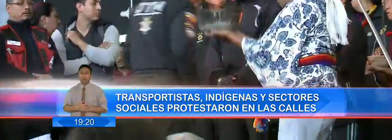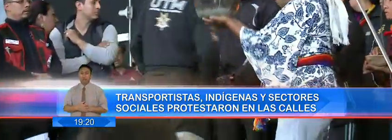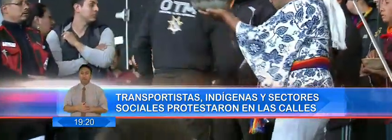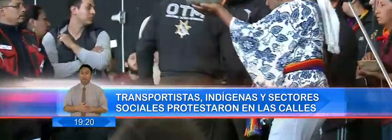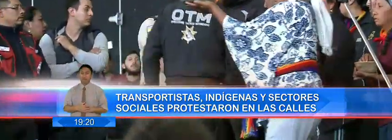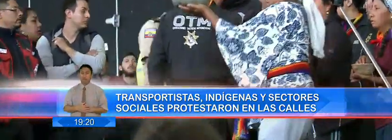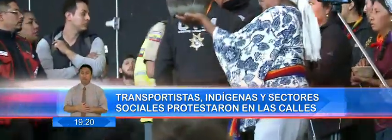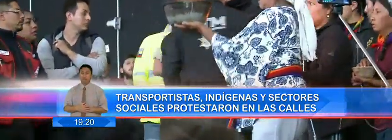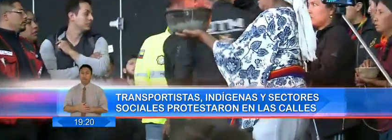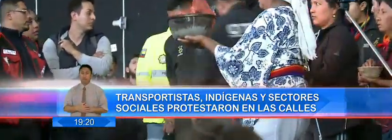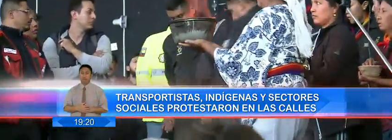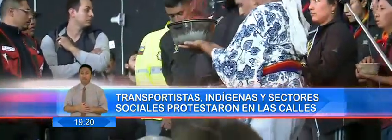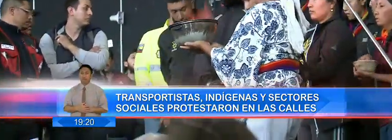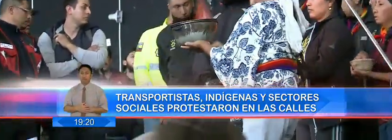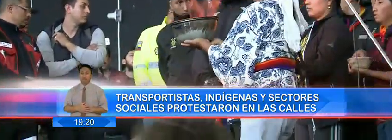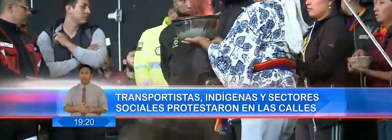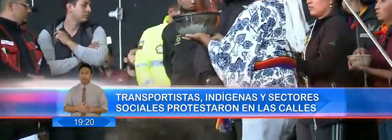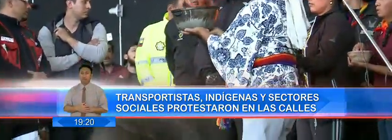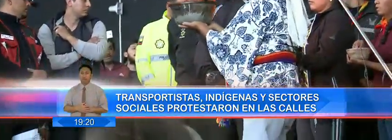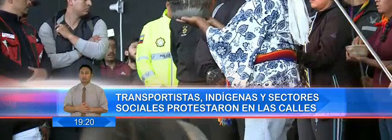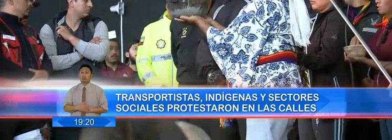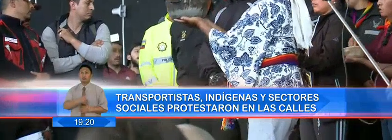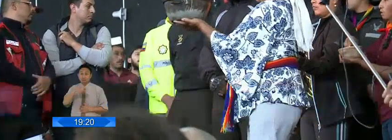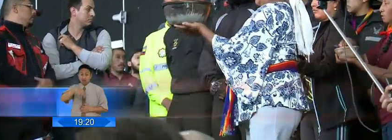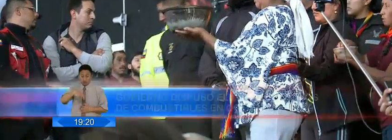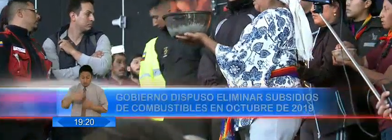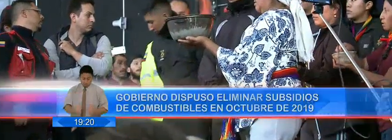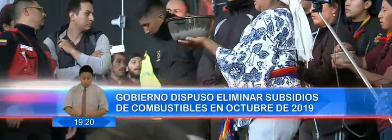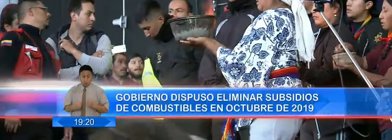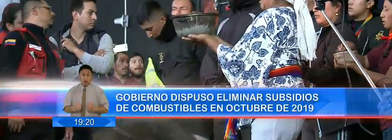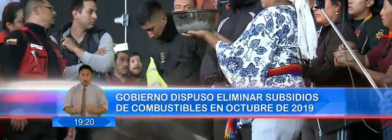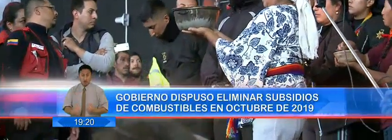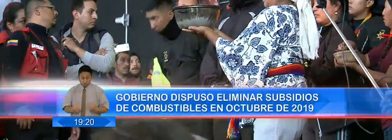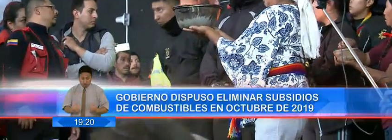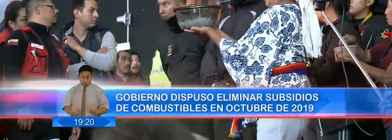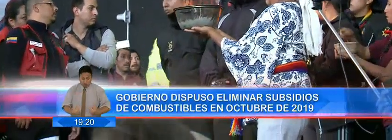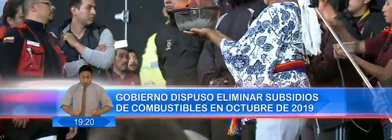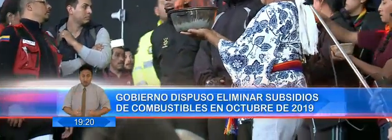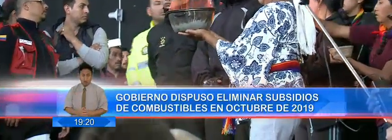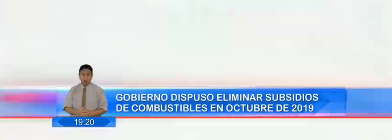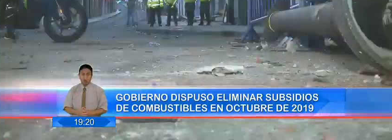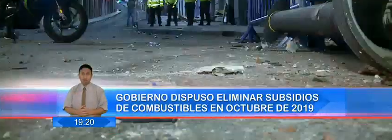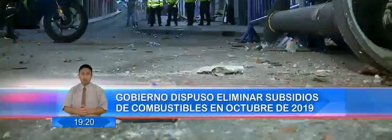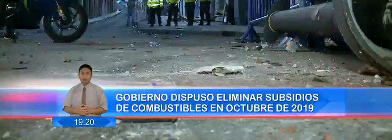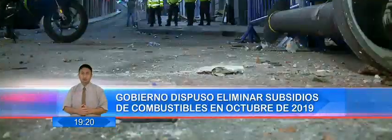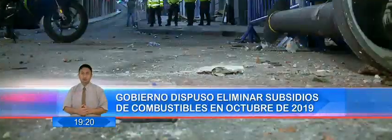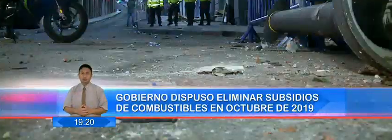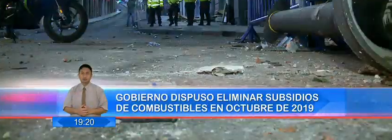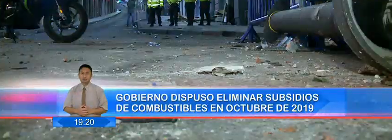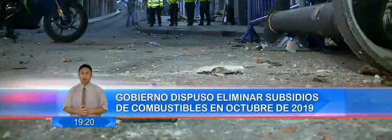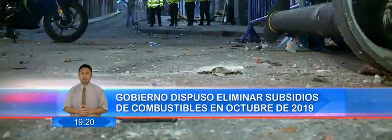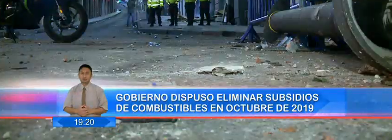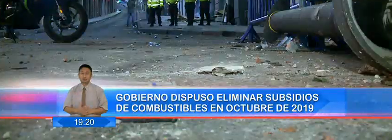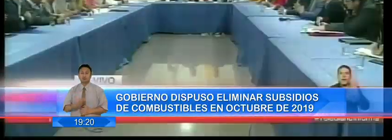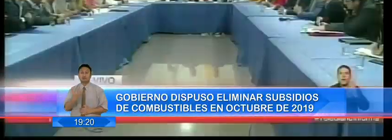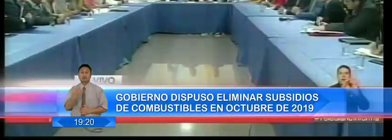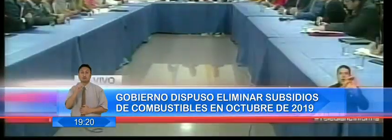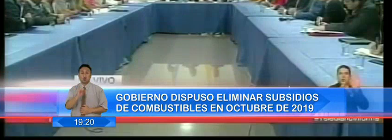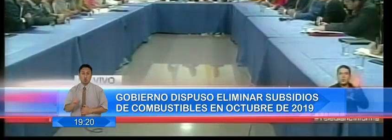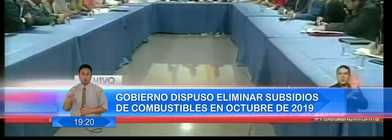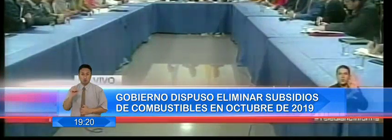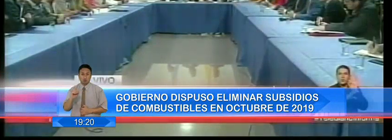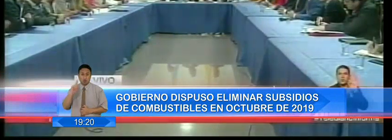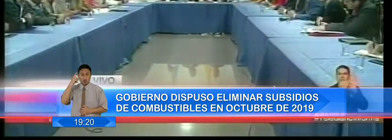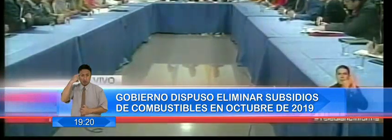al pueblo a veces se ponen valientes. Aquí también hay que estar valiente, macho, macho, fuerte, fuerte, carajo. Llegaba el 13 de octubre, gobierno nacional